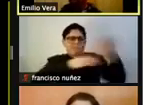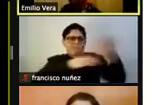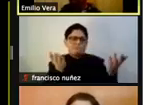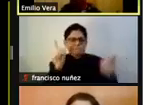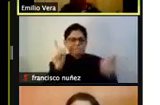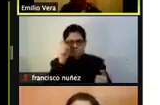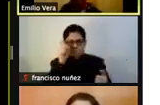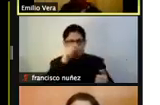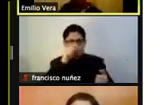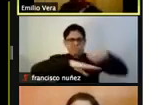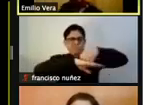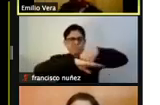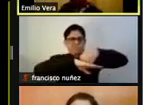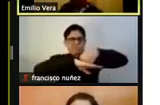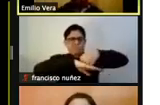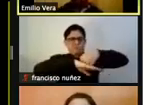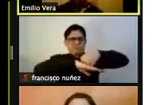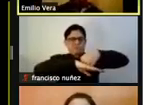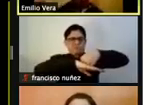Entonces las líneas no quedan